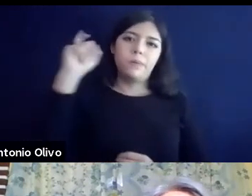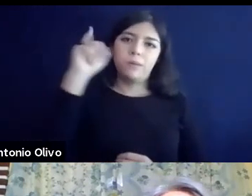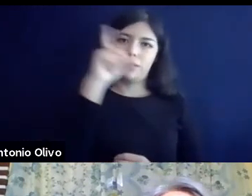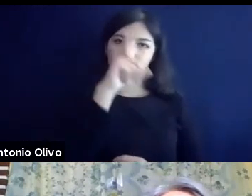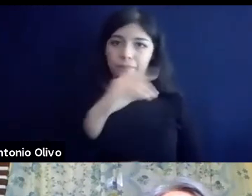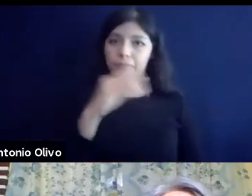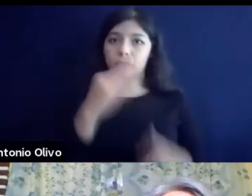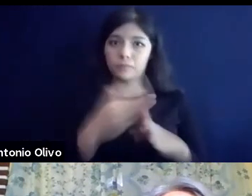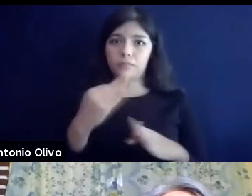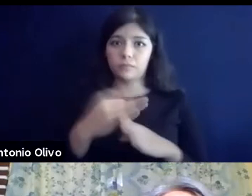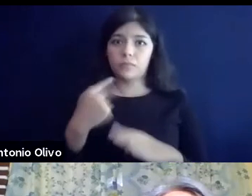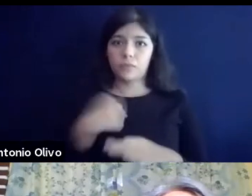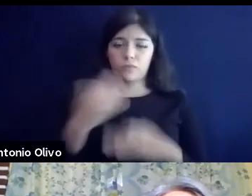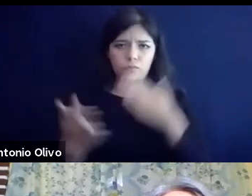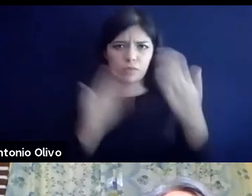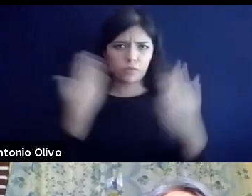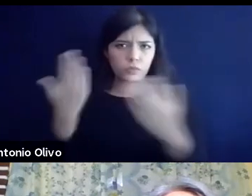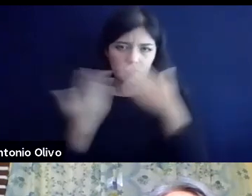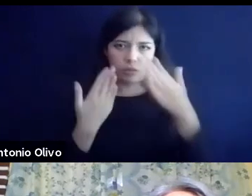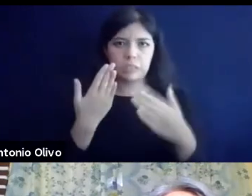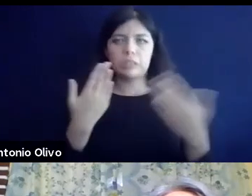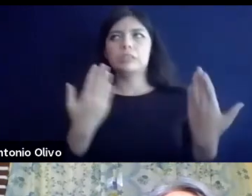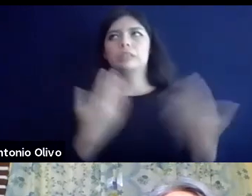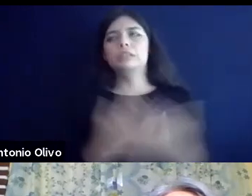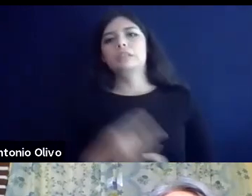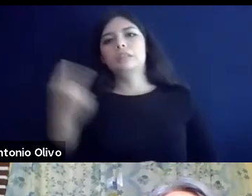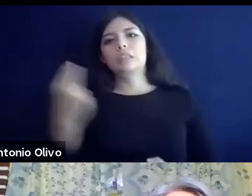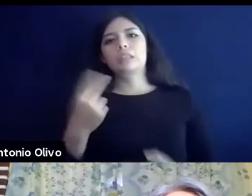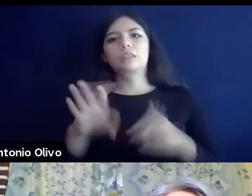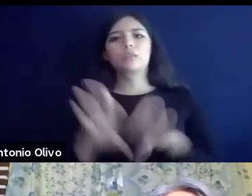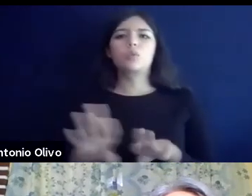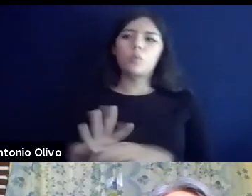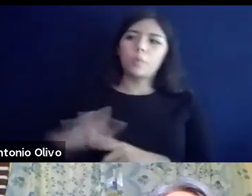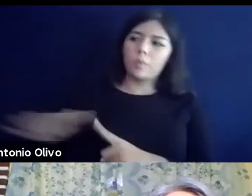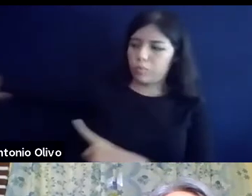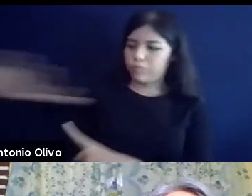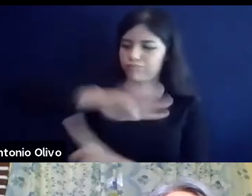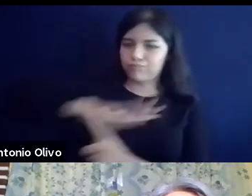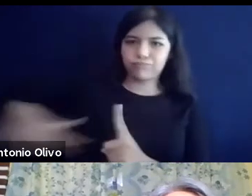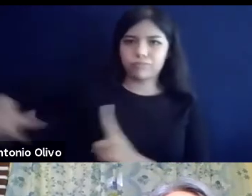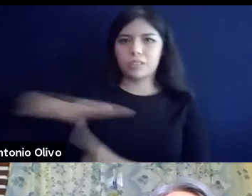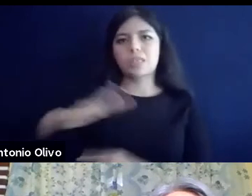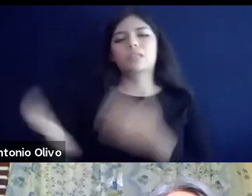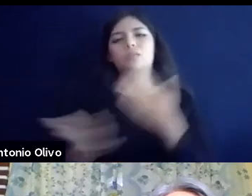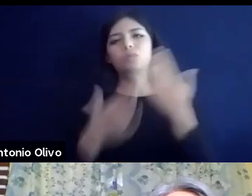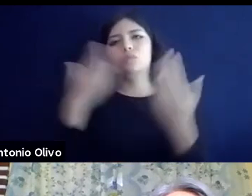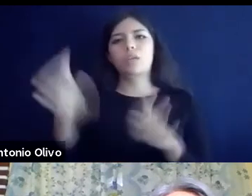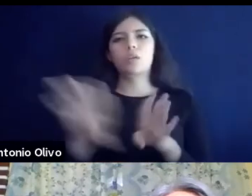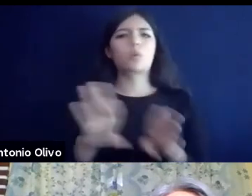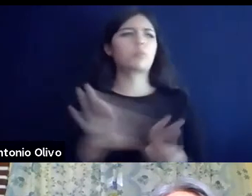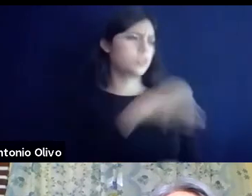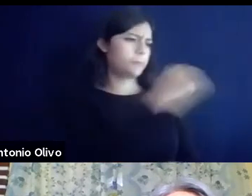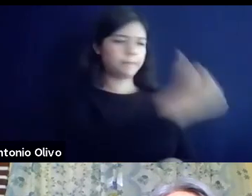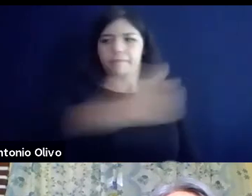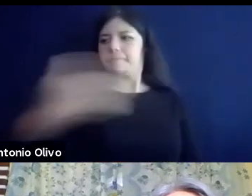doctorado, te das cuenta que es importante estudiar el contexto y la intersección de cada caso. No puede ser general. Entonces,